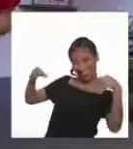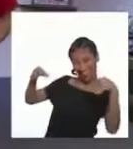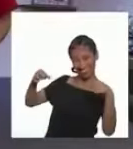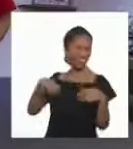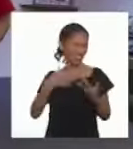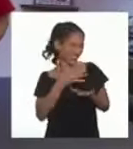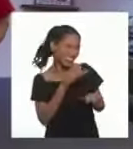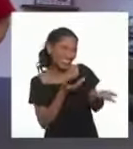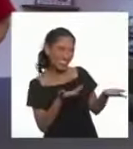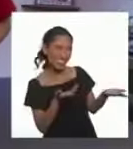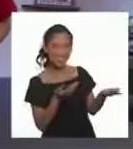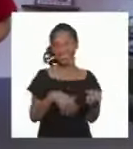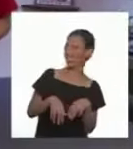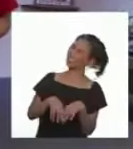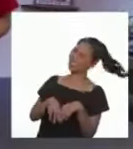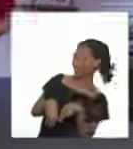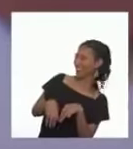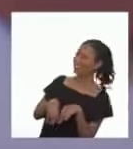Algo así.